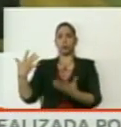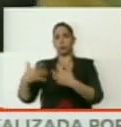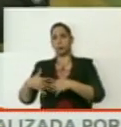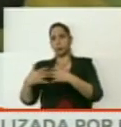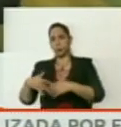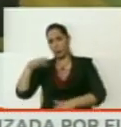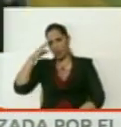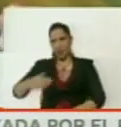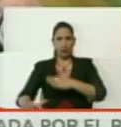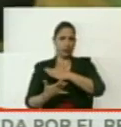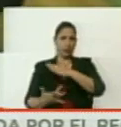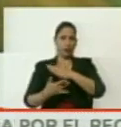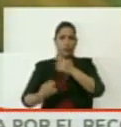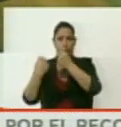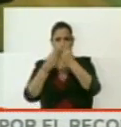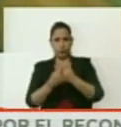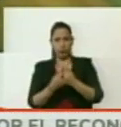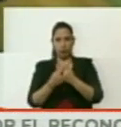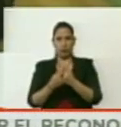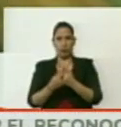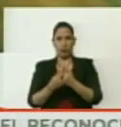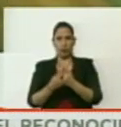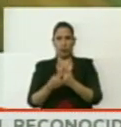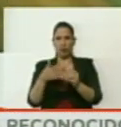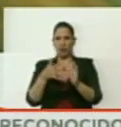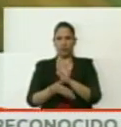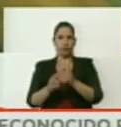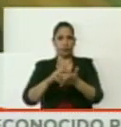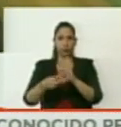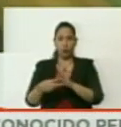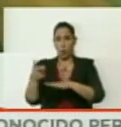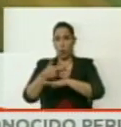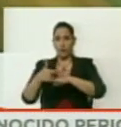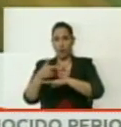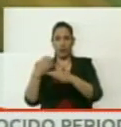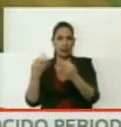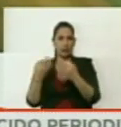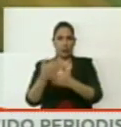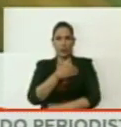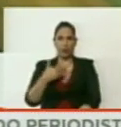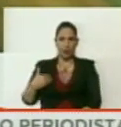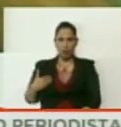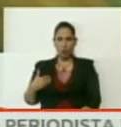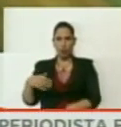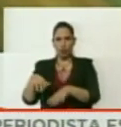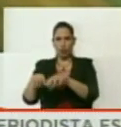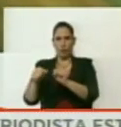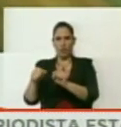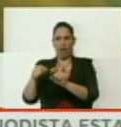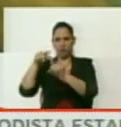militar, tecnológico, financiero, que es en realidad el que gobierna, siempre ha querido dominar y